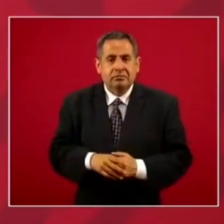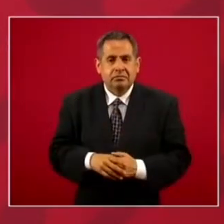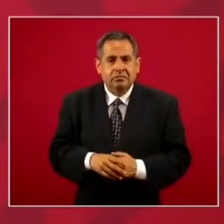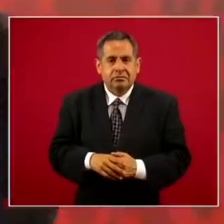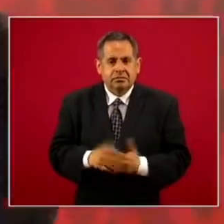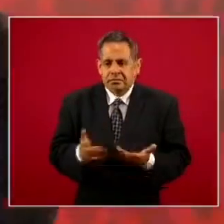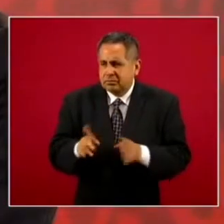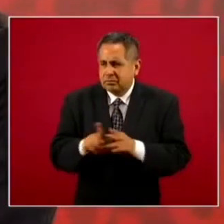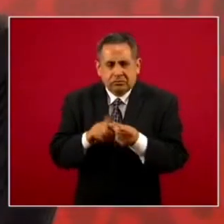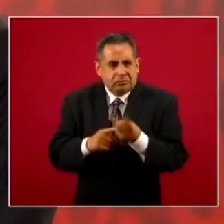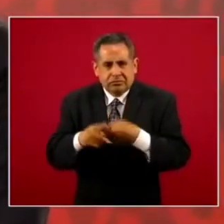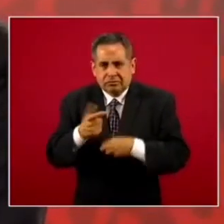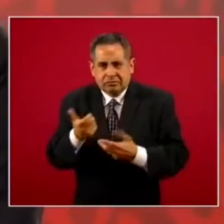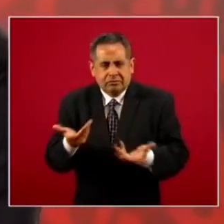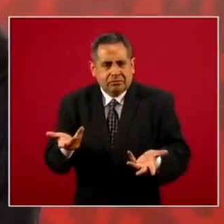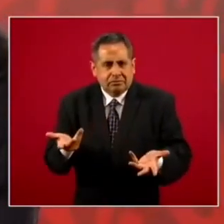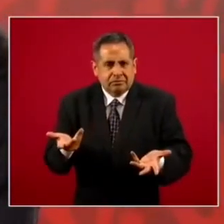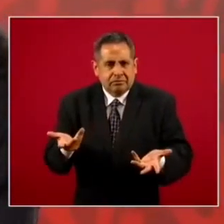¿De dónde salió eso?